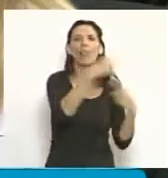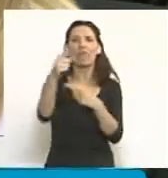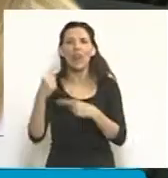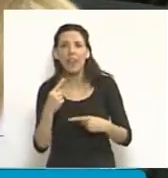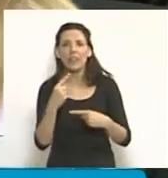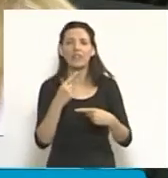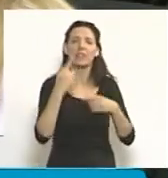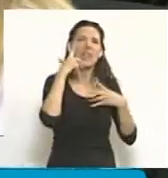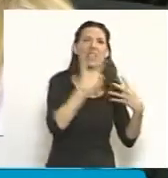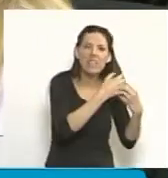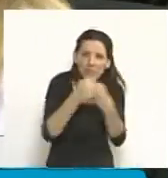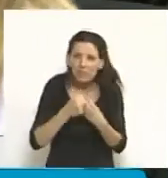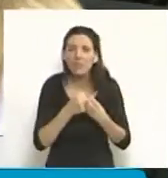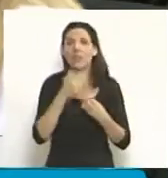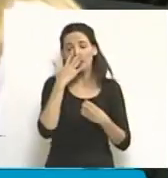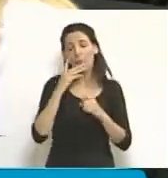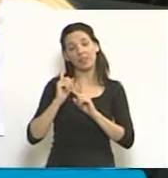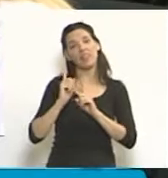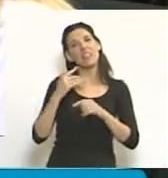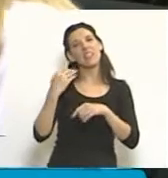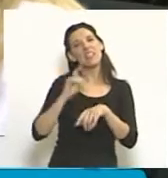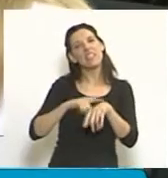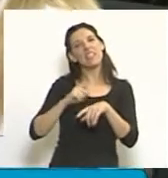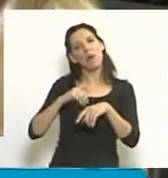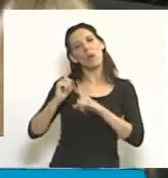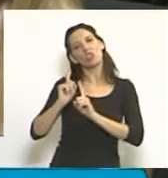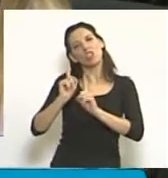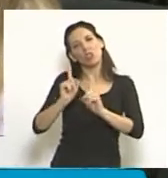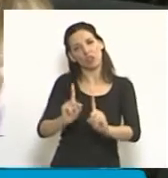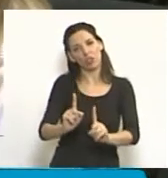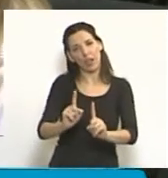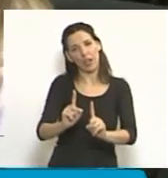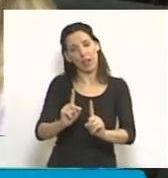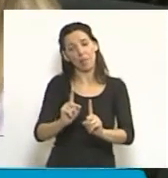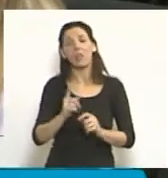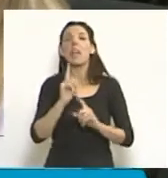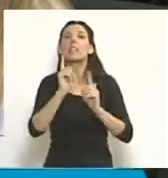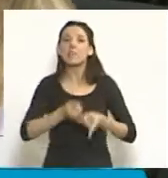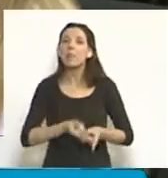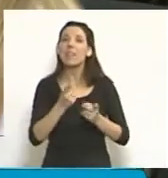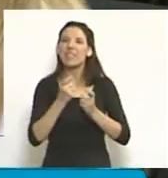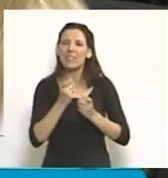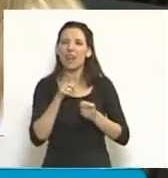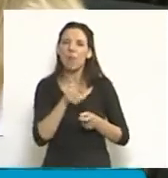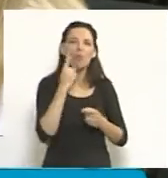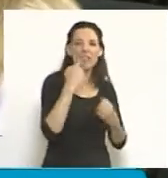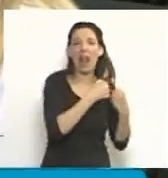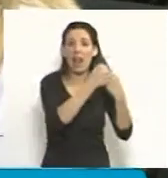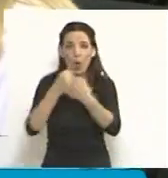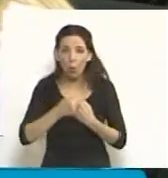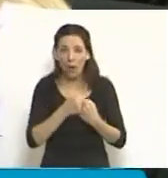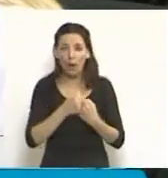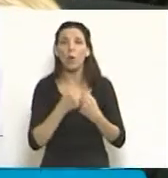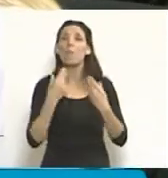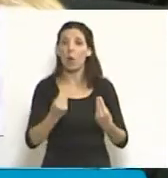y que se sostiene a través de los tiempos. Y la sostenibilidad en el tiempo necesita también de esa legitimidad de origen, porque los que la sostienen son